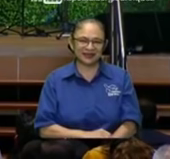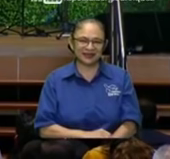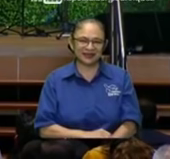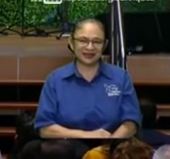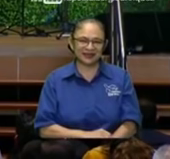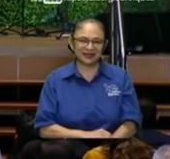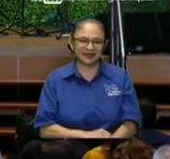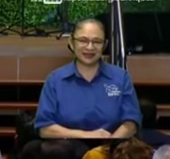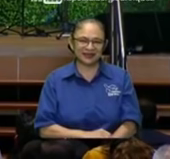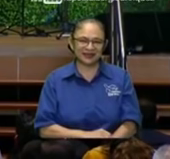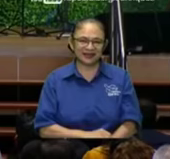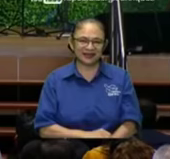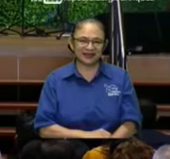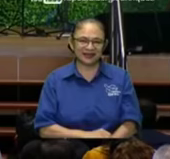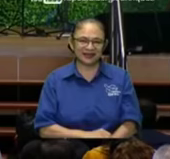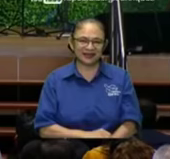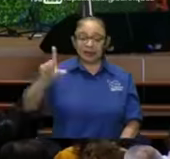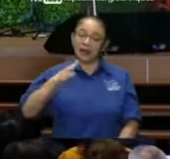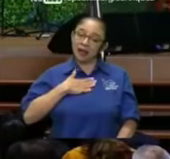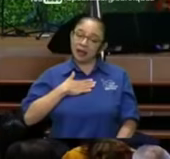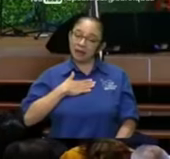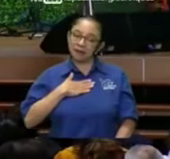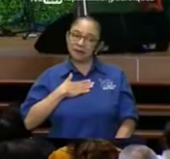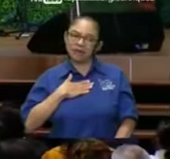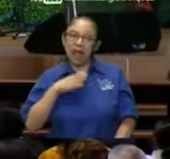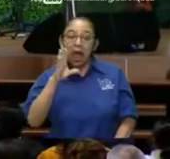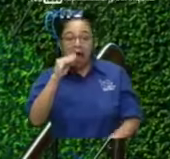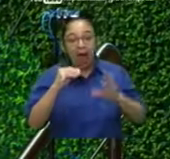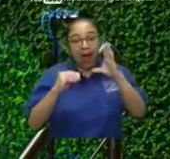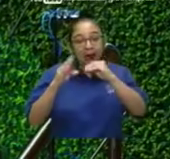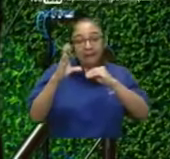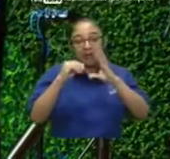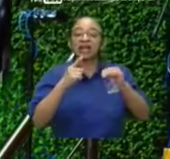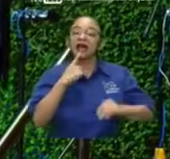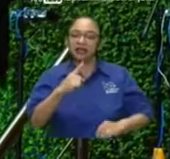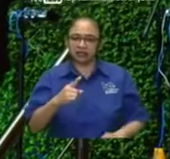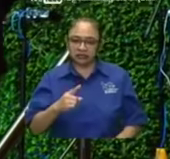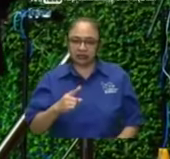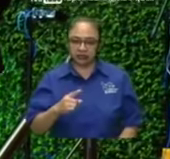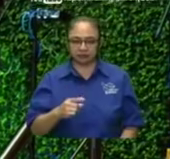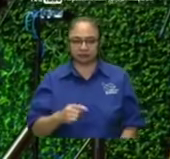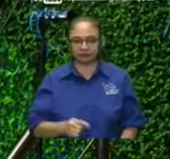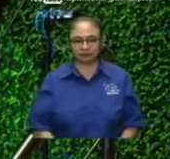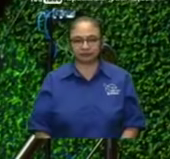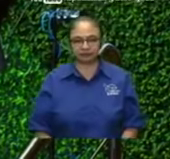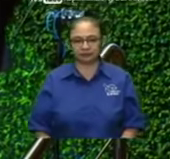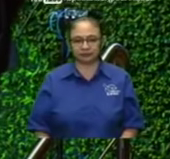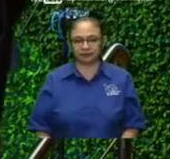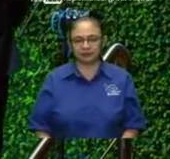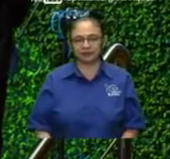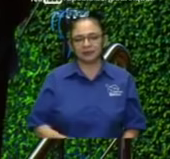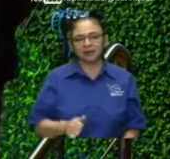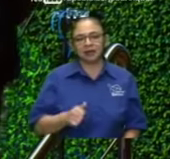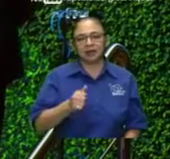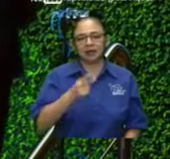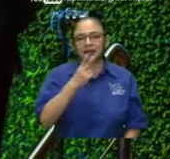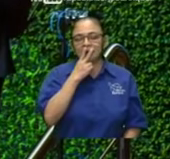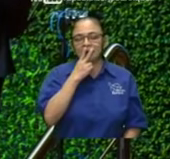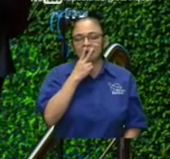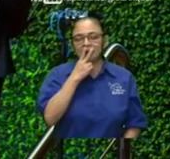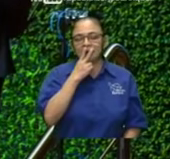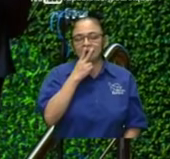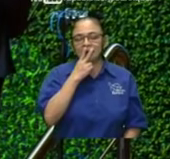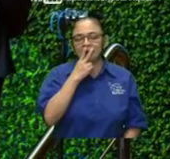acostumbré en mi forma de hablar a decir aiga, y yo digo cuando aiga